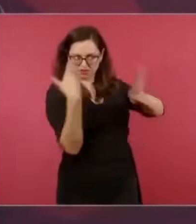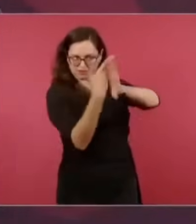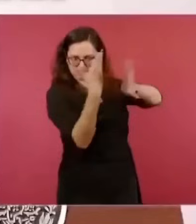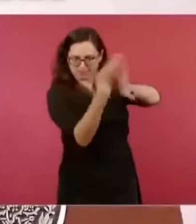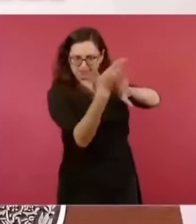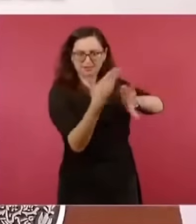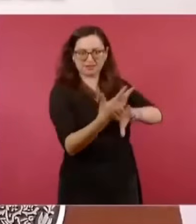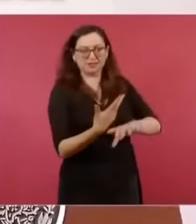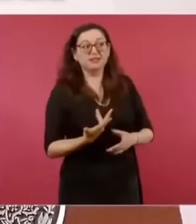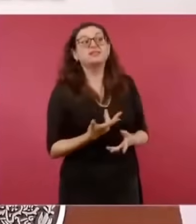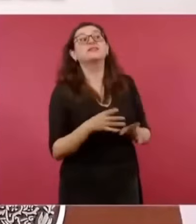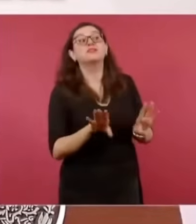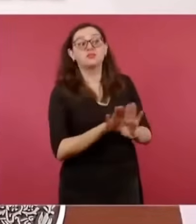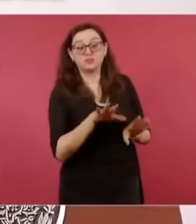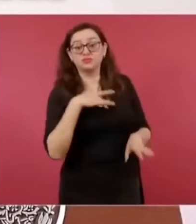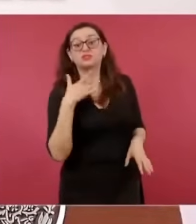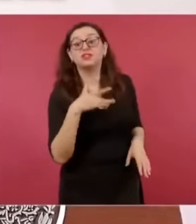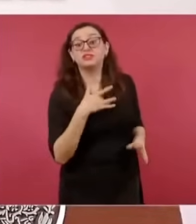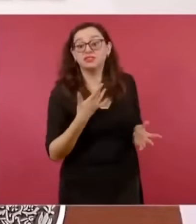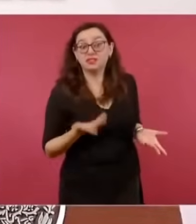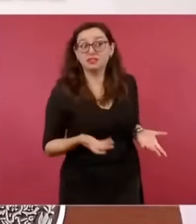a una asociación